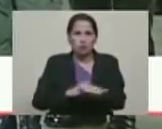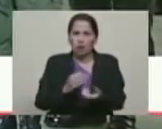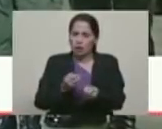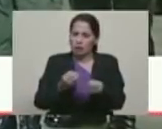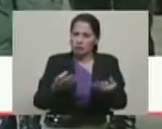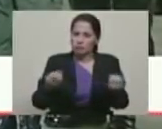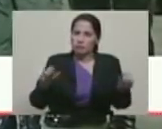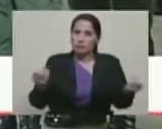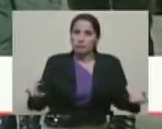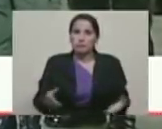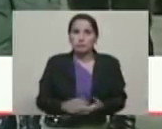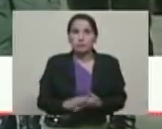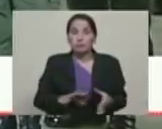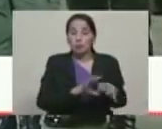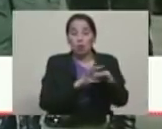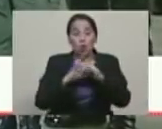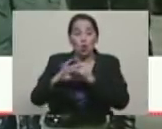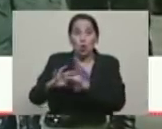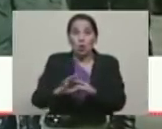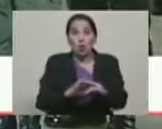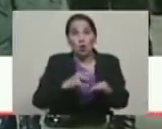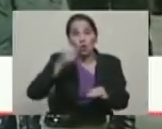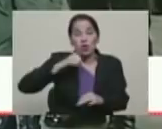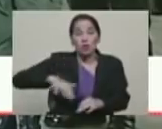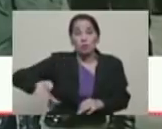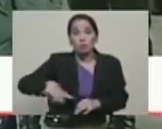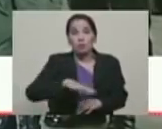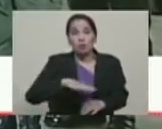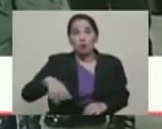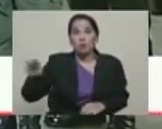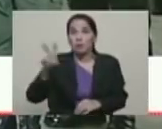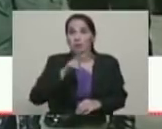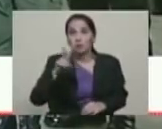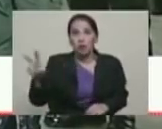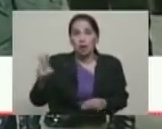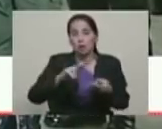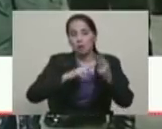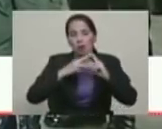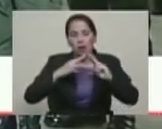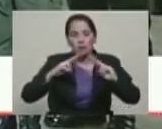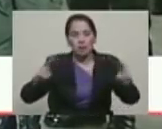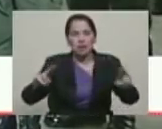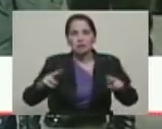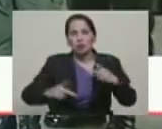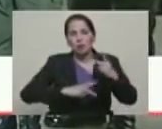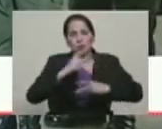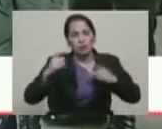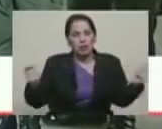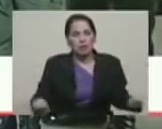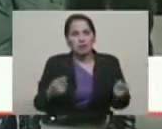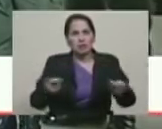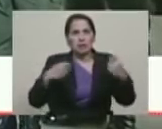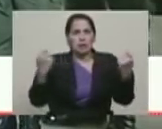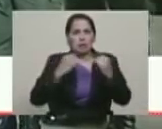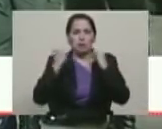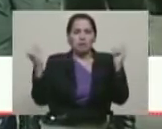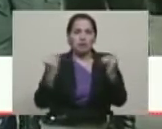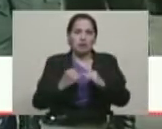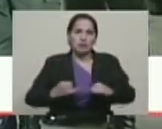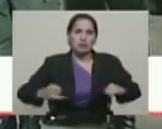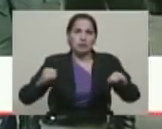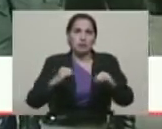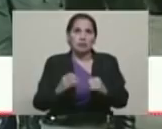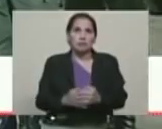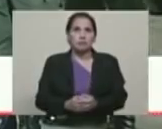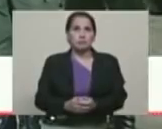soluciones. Unión del pueblo venezolano por la paz, por la prosperidad, por la felicidad. Así de sencillo. Bueno,